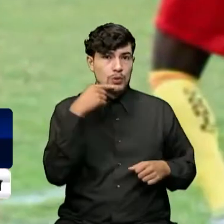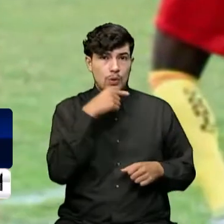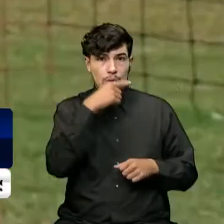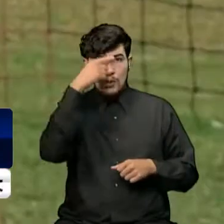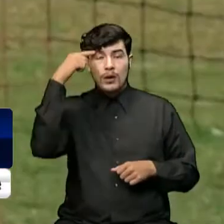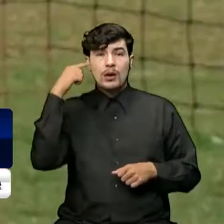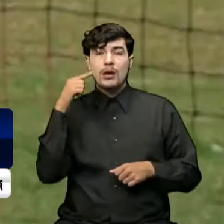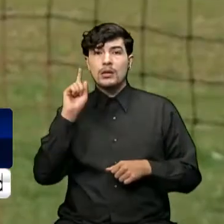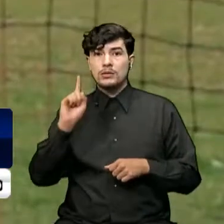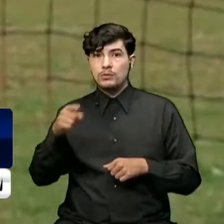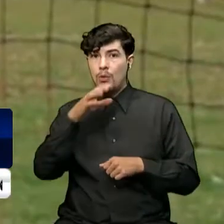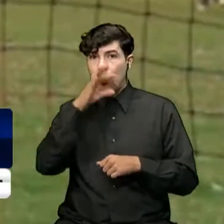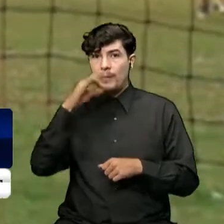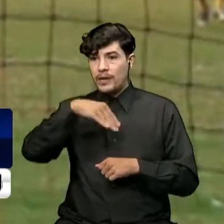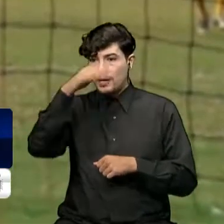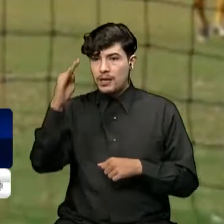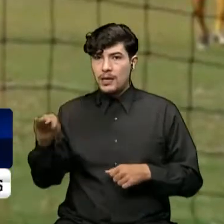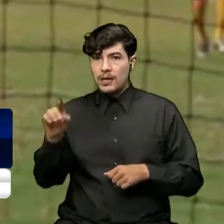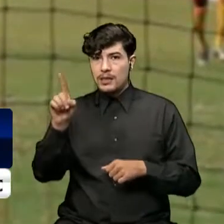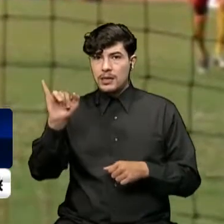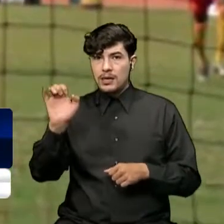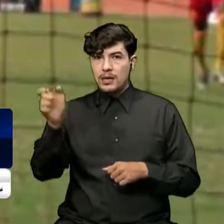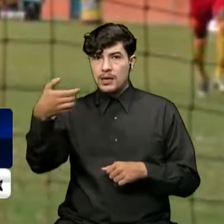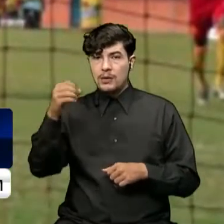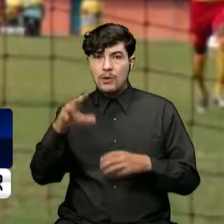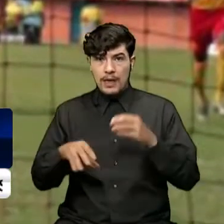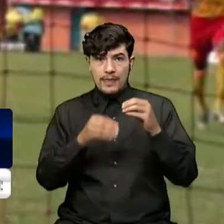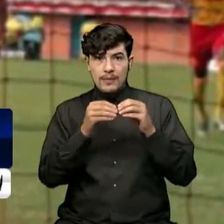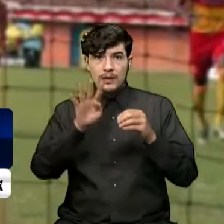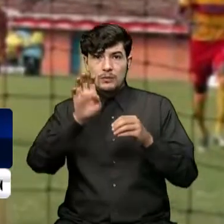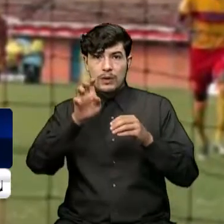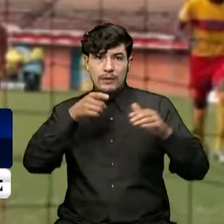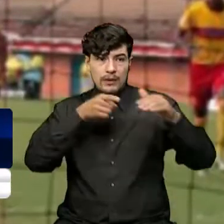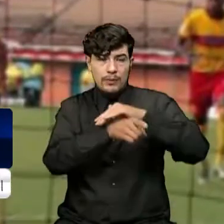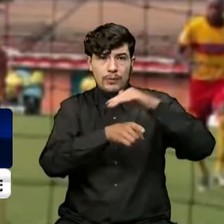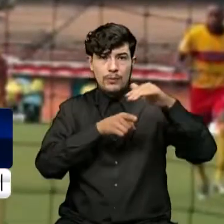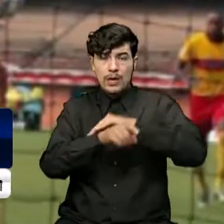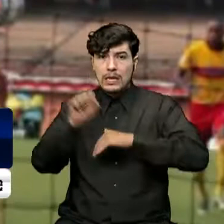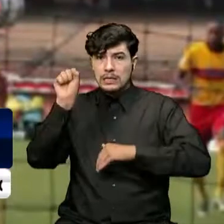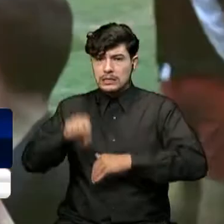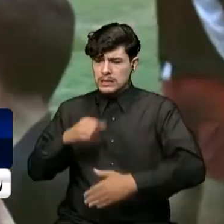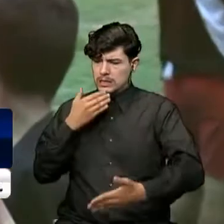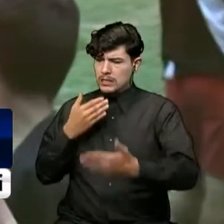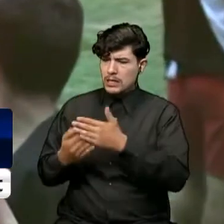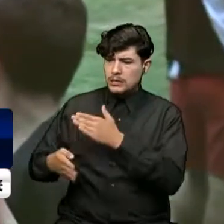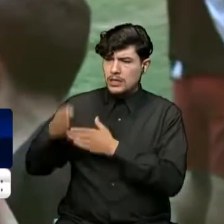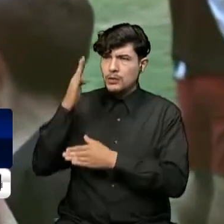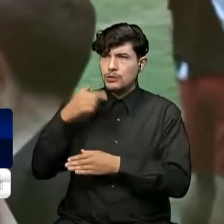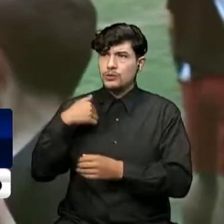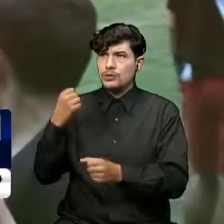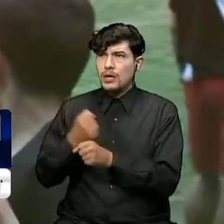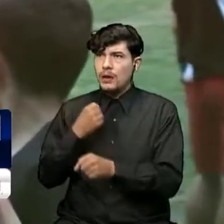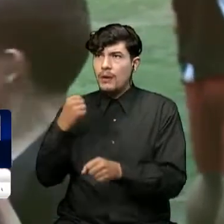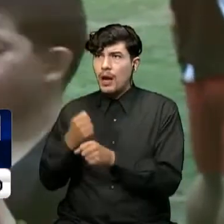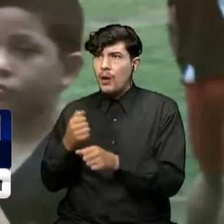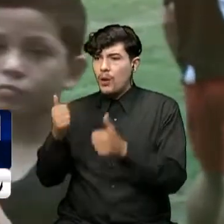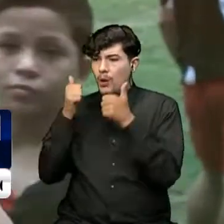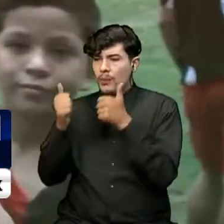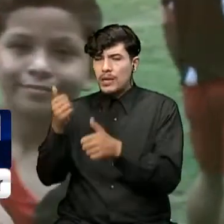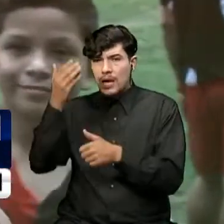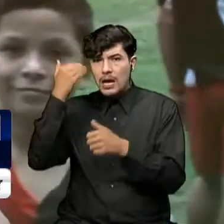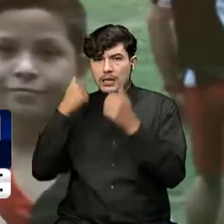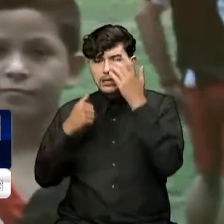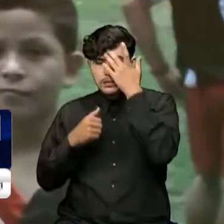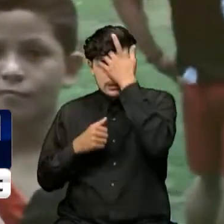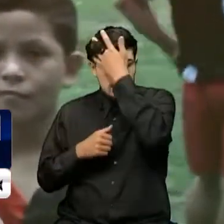antioqueño jonathan agudelo ha sumado nueve anotaciones sí gracias a ellos creo que tenía trabajando muy bien en la semana